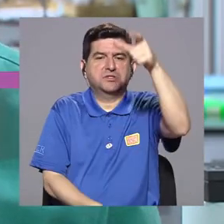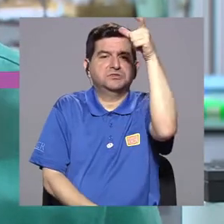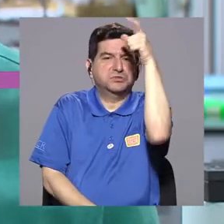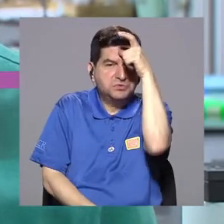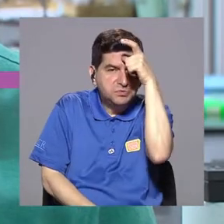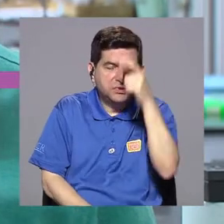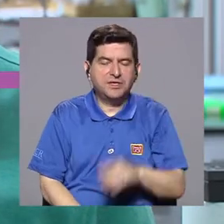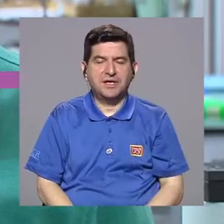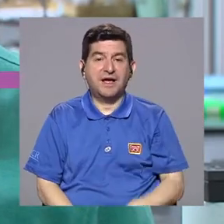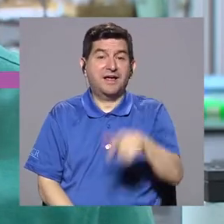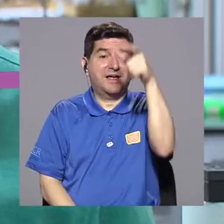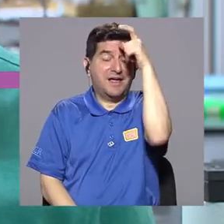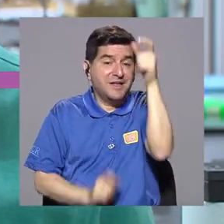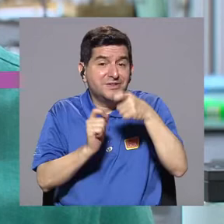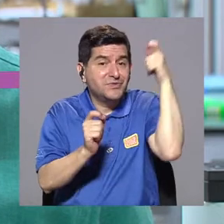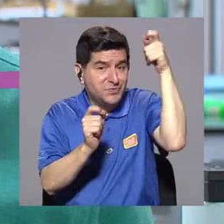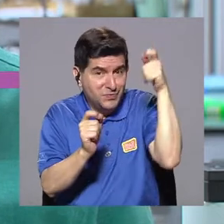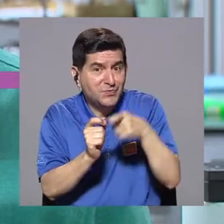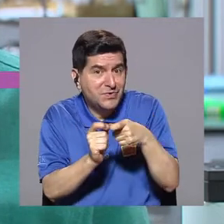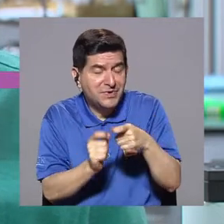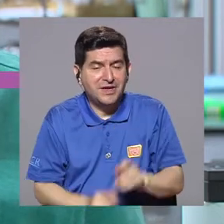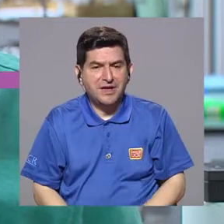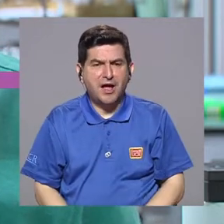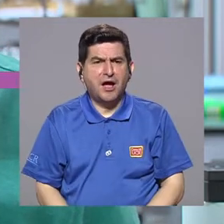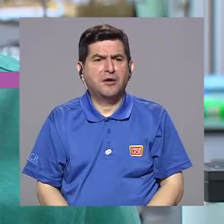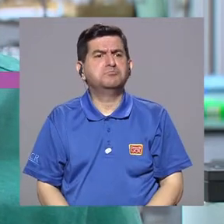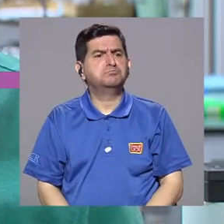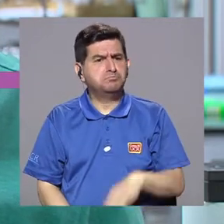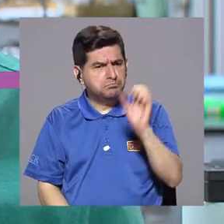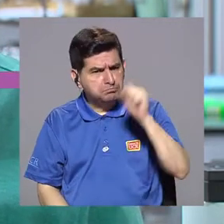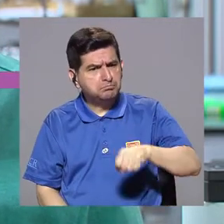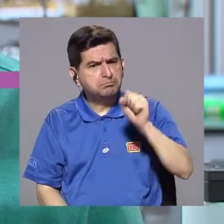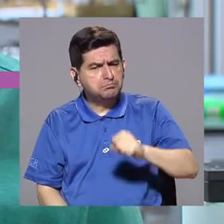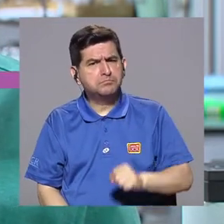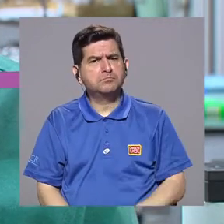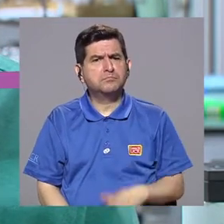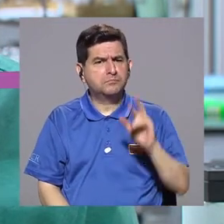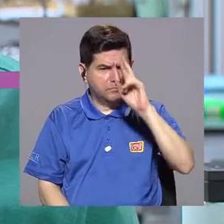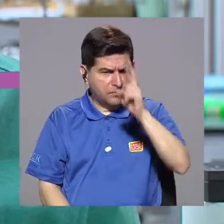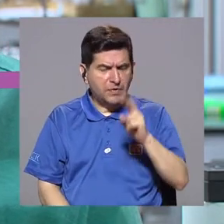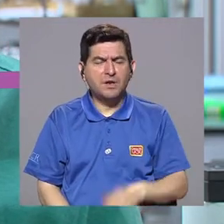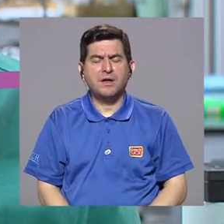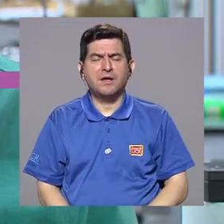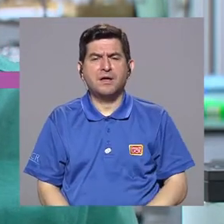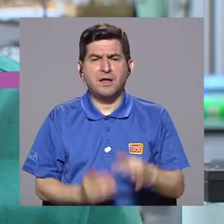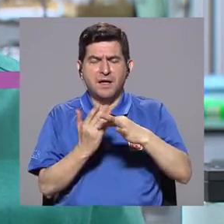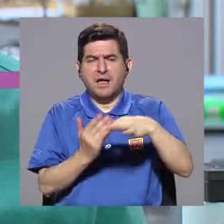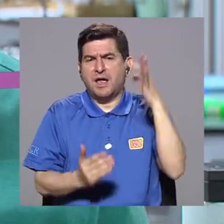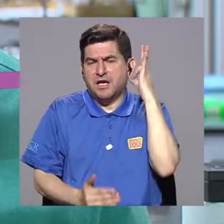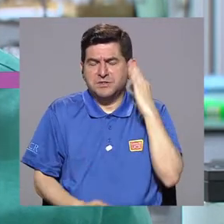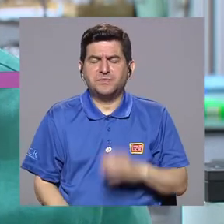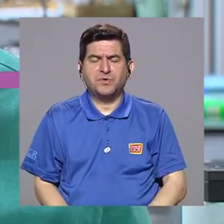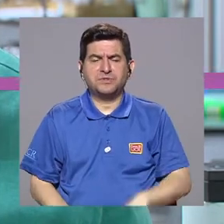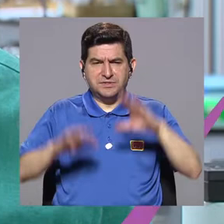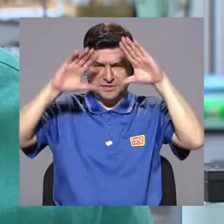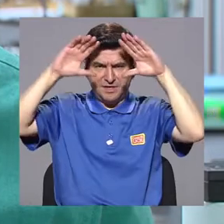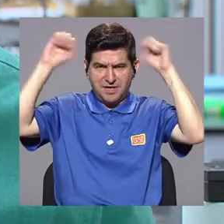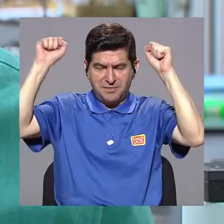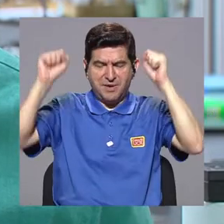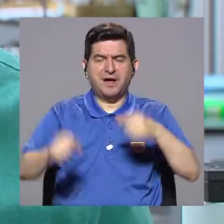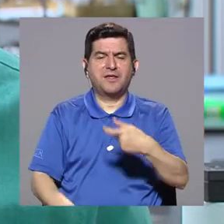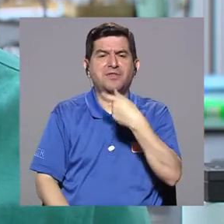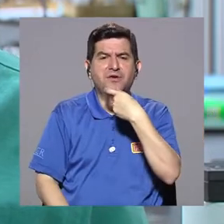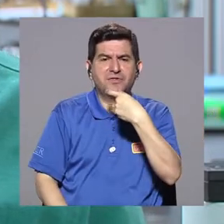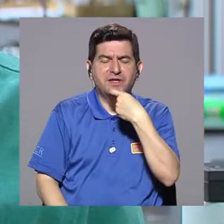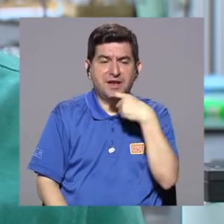Turquía, y ahí en Turquía fue reconocida por la esposa del embajador de Inglaterra en Turquía, que